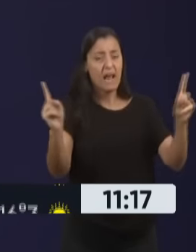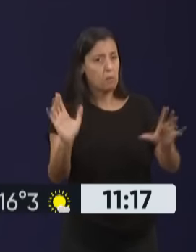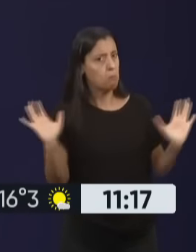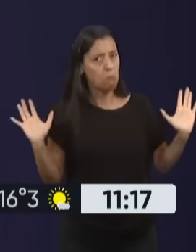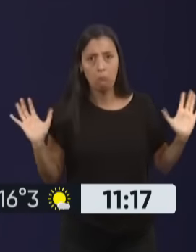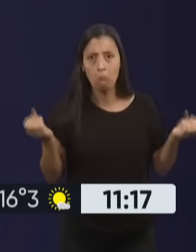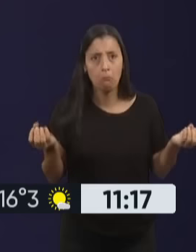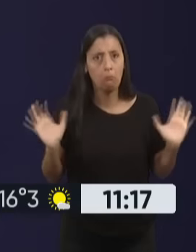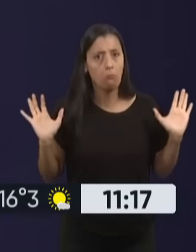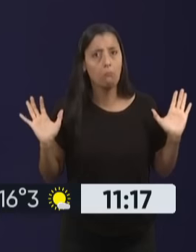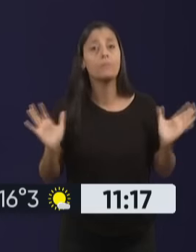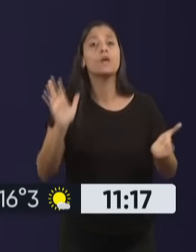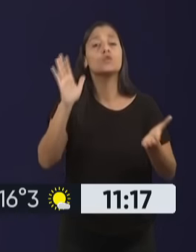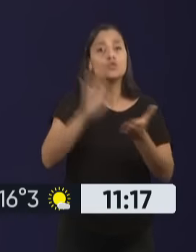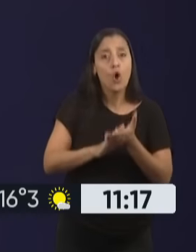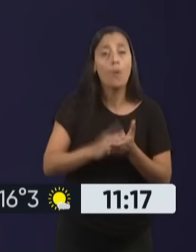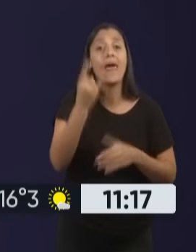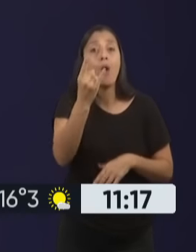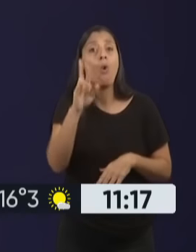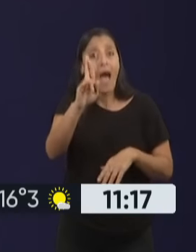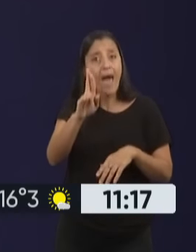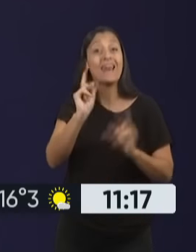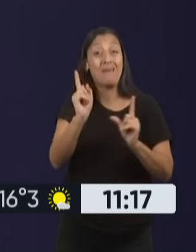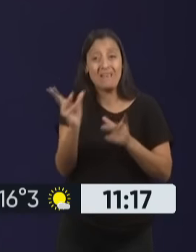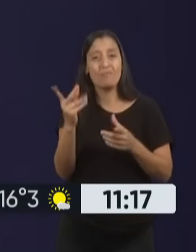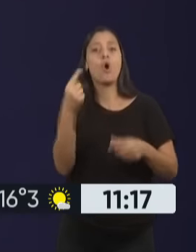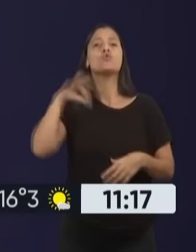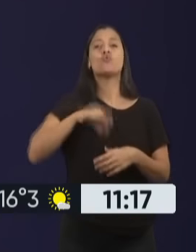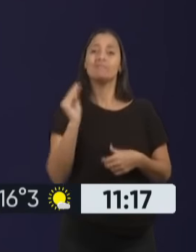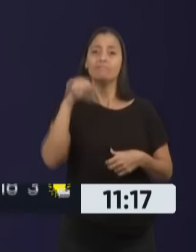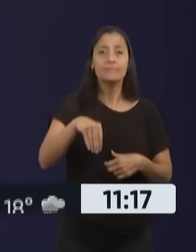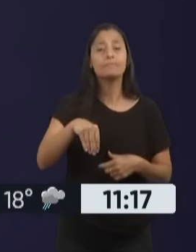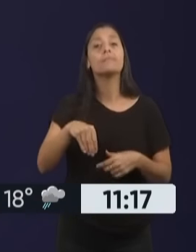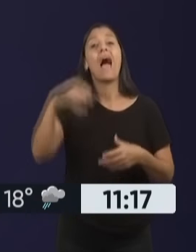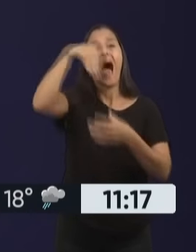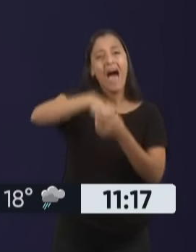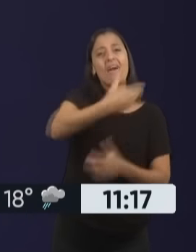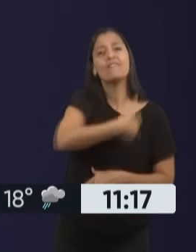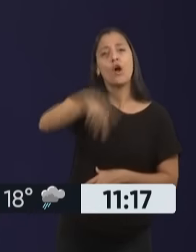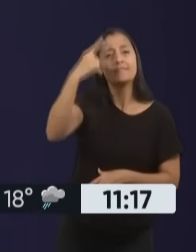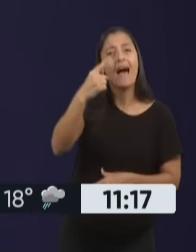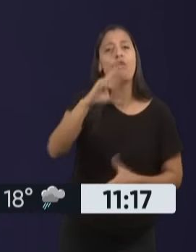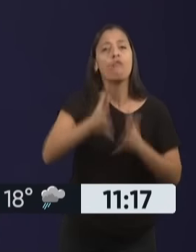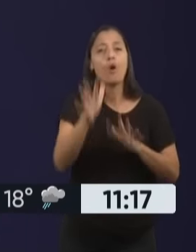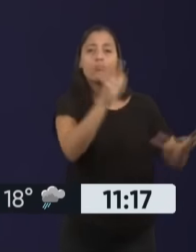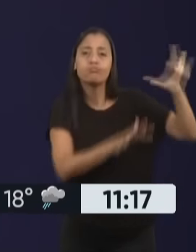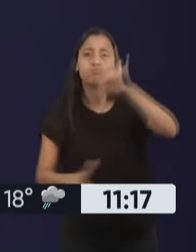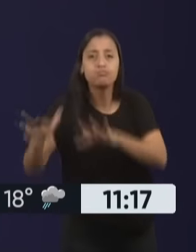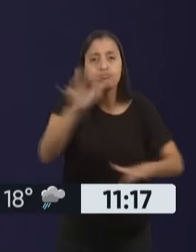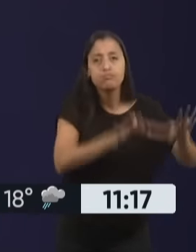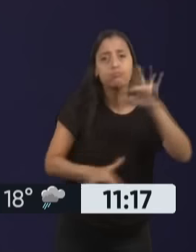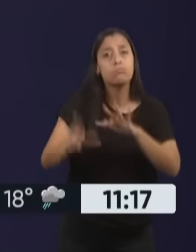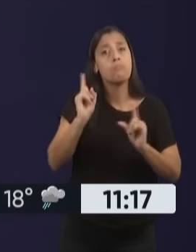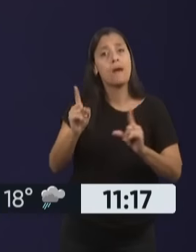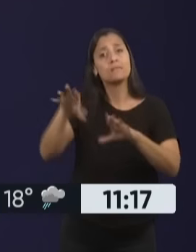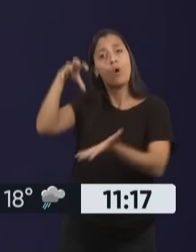la y con respecto a las Ur parte de la reestructuración que hubo en el estado la